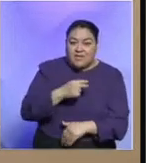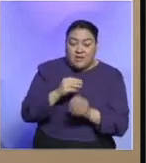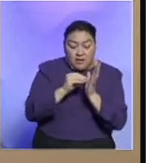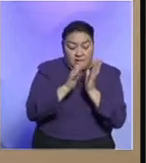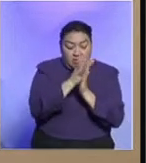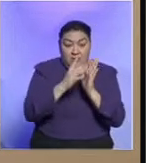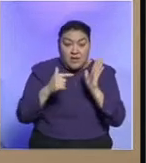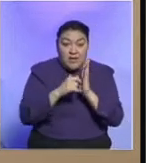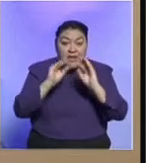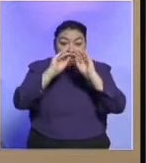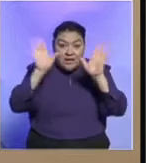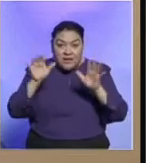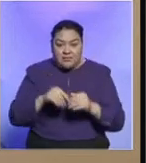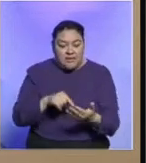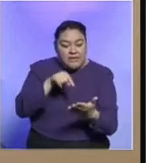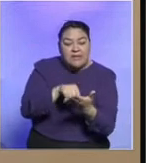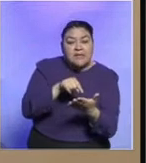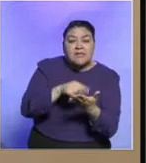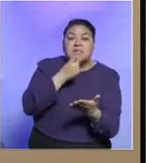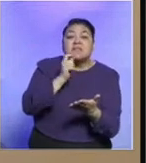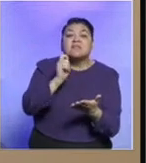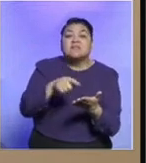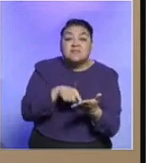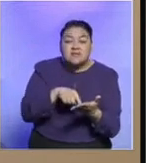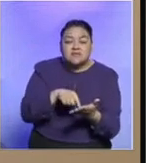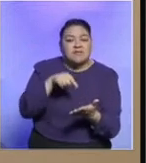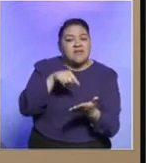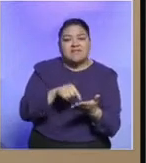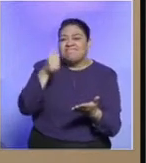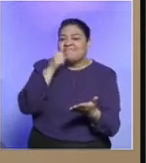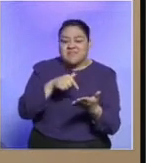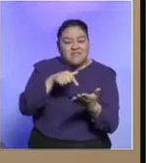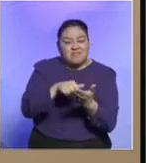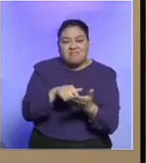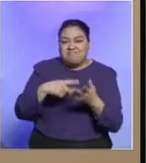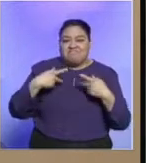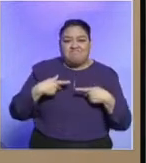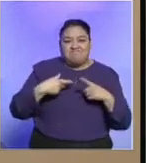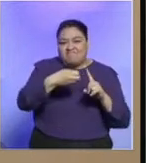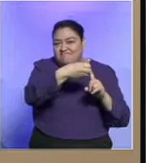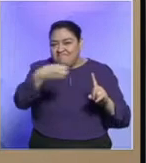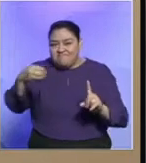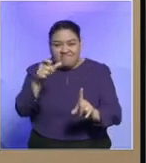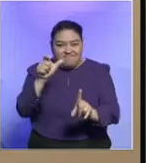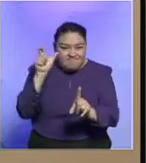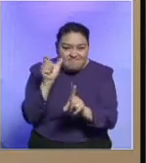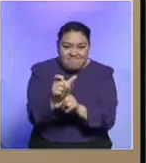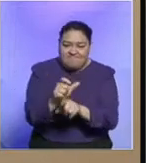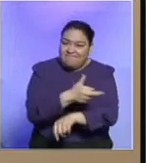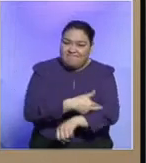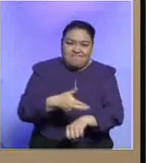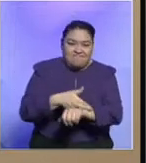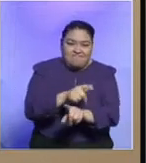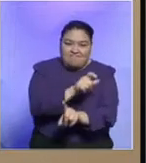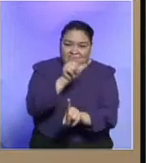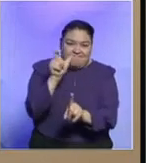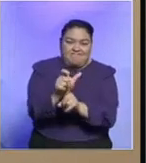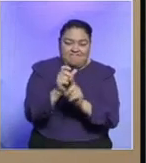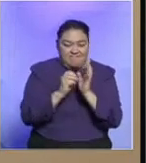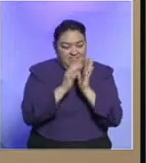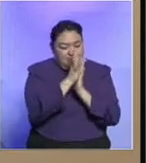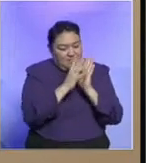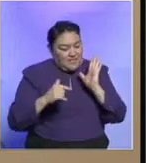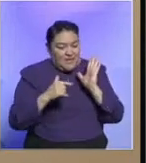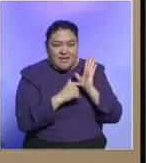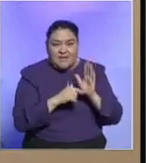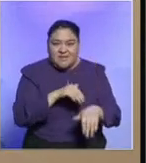cualquier interpretación tiene que ser garante a lo establecido ahí.